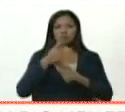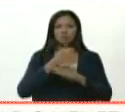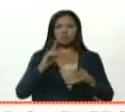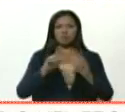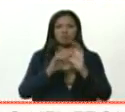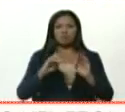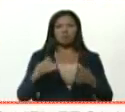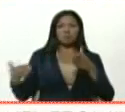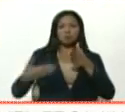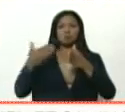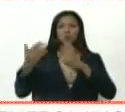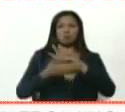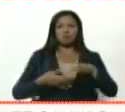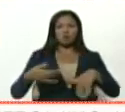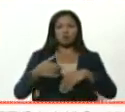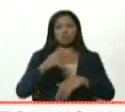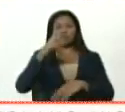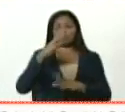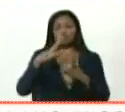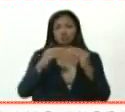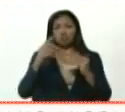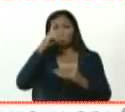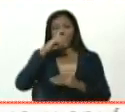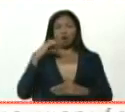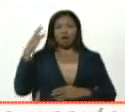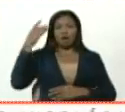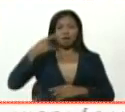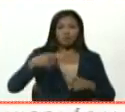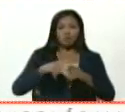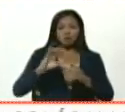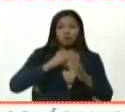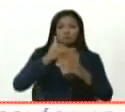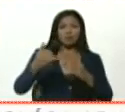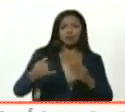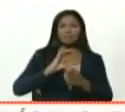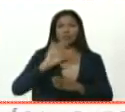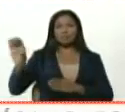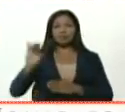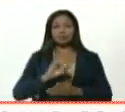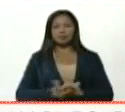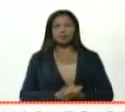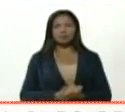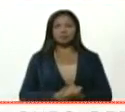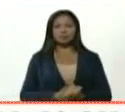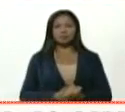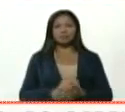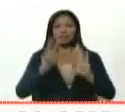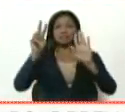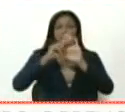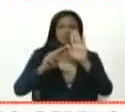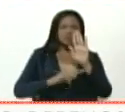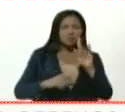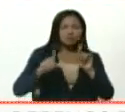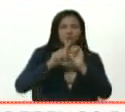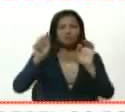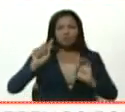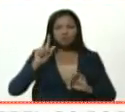todas las amenazas año por año con el plan de la patria, y las siete líneas